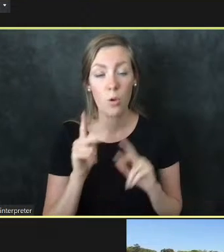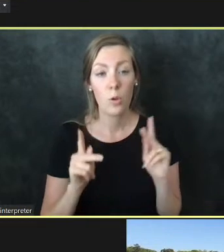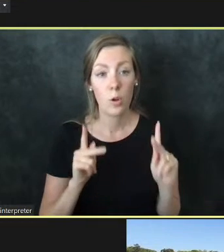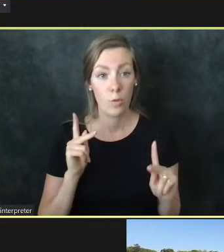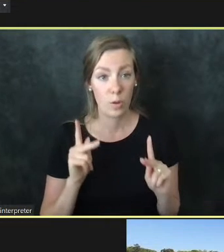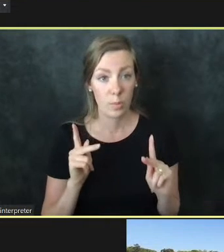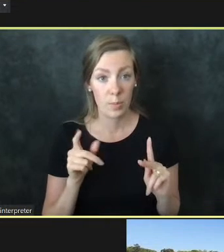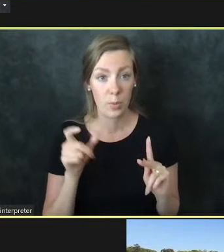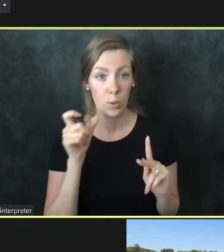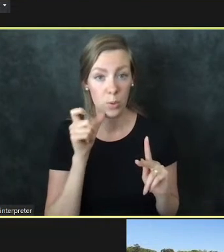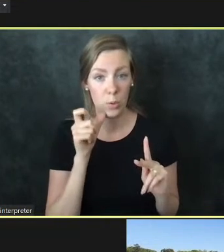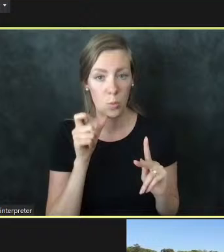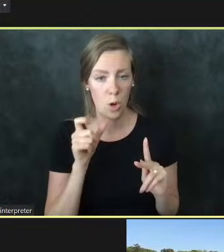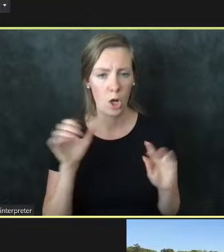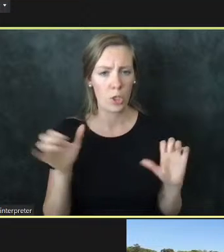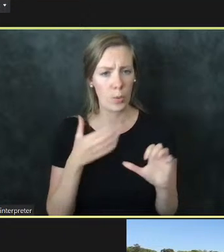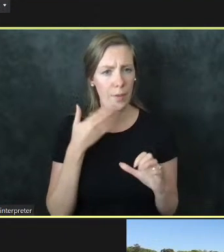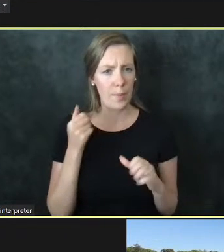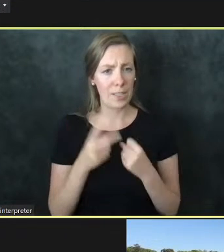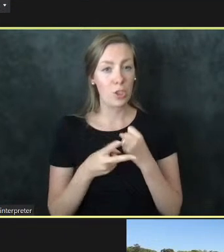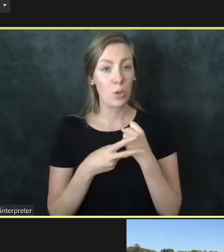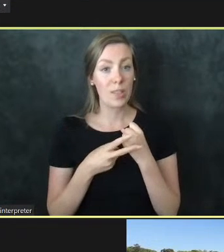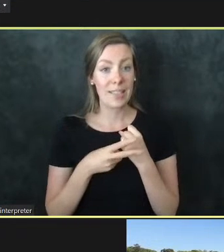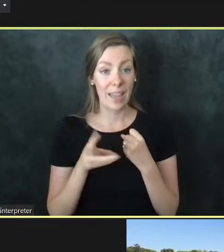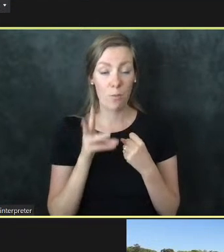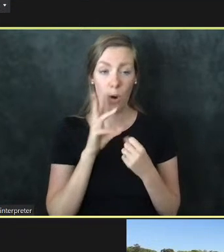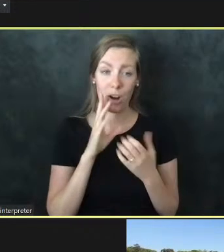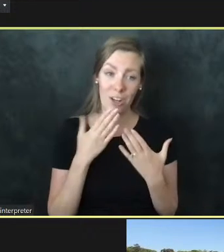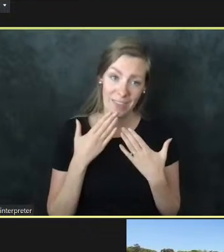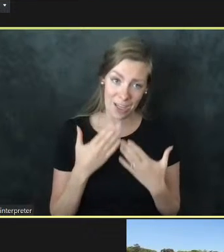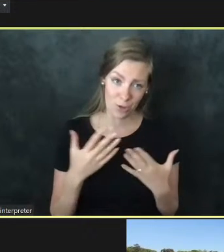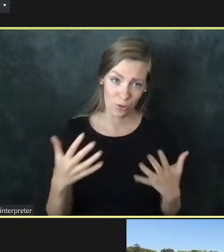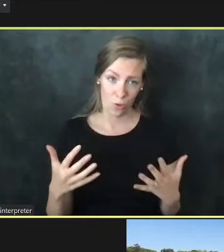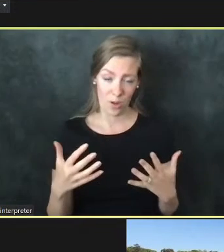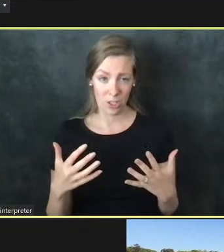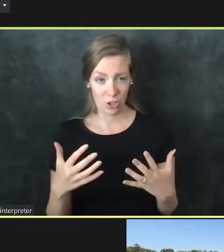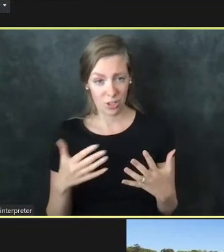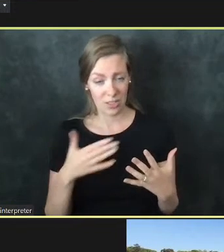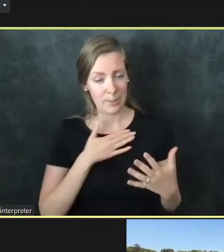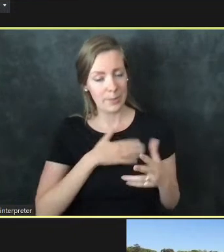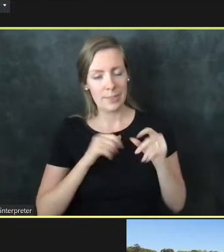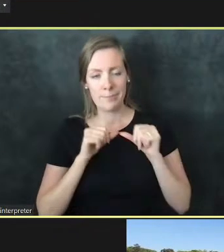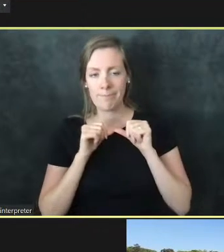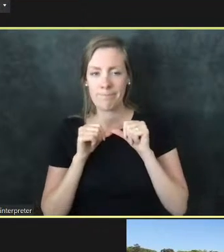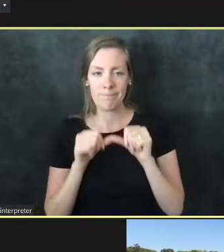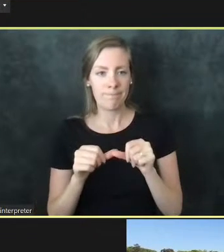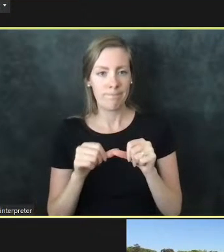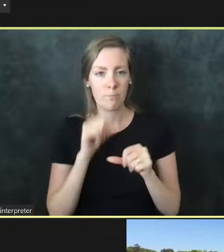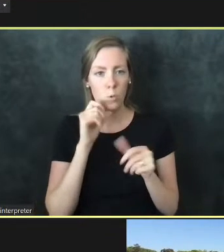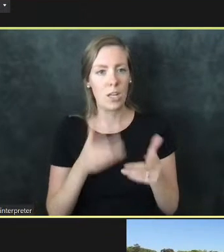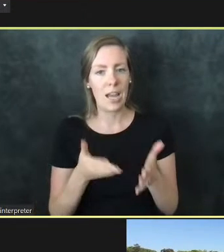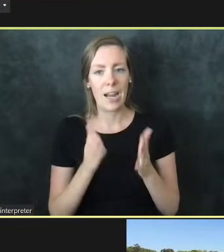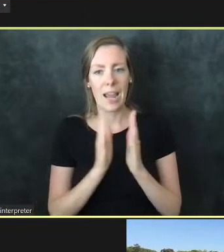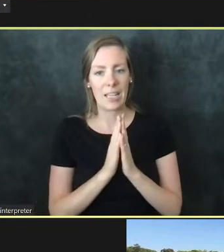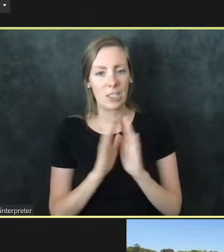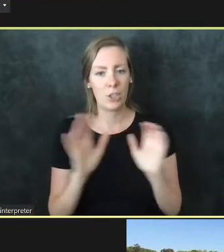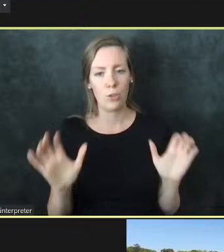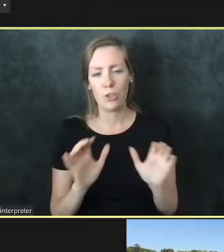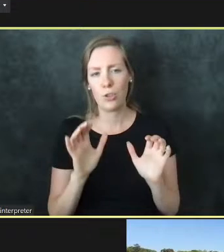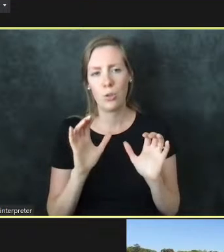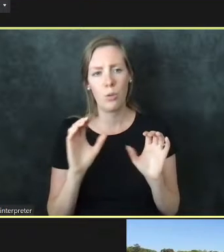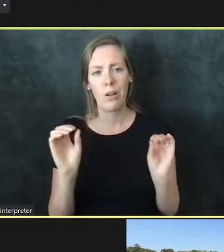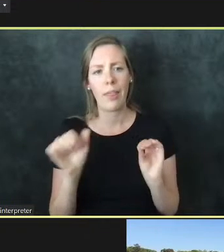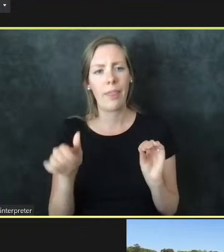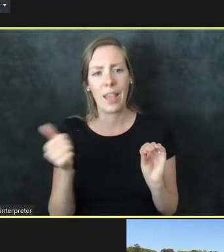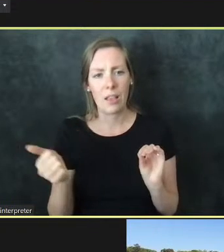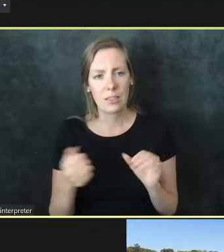Para esas personas que son tan precisas, los más poquitos, por favor, gracias por hacer